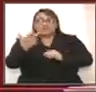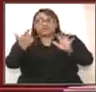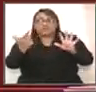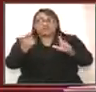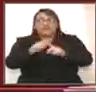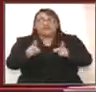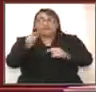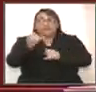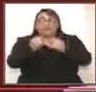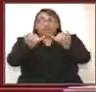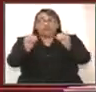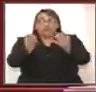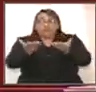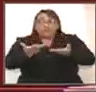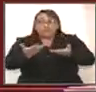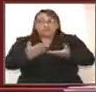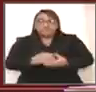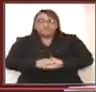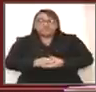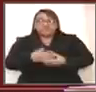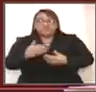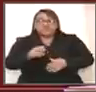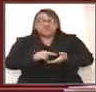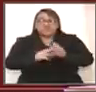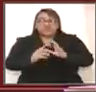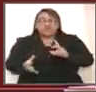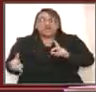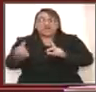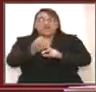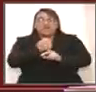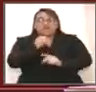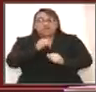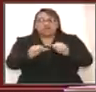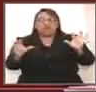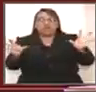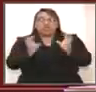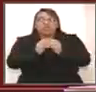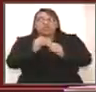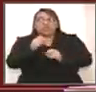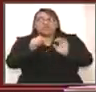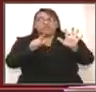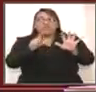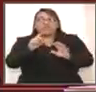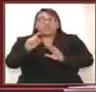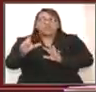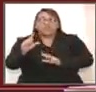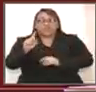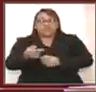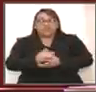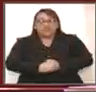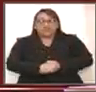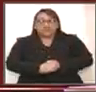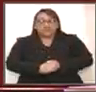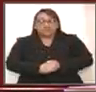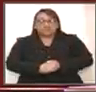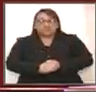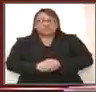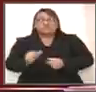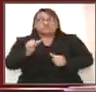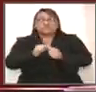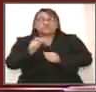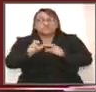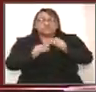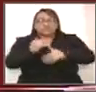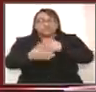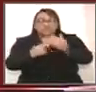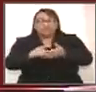75.637, sin embargo el último reporte recibido ya alcanza el número total alrededor de los 77.000. El número de